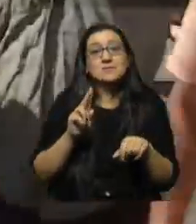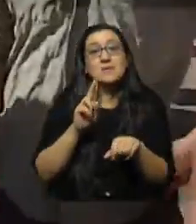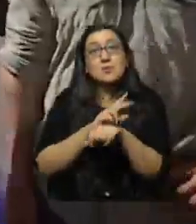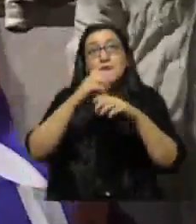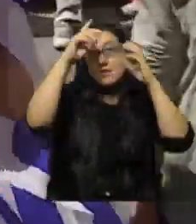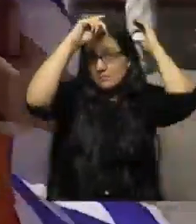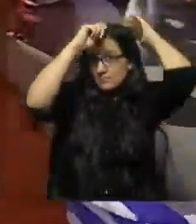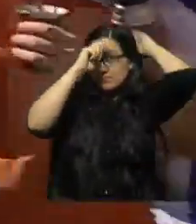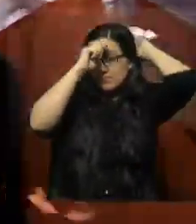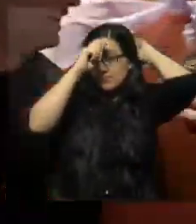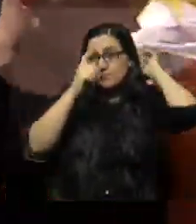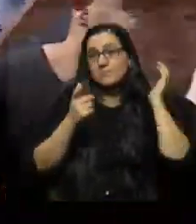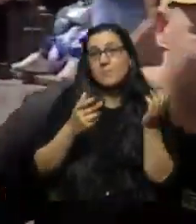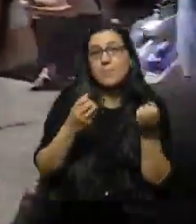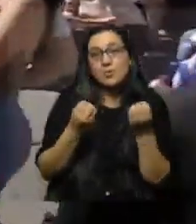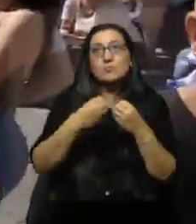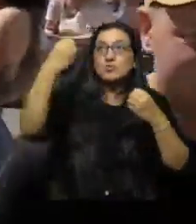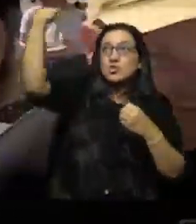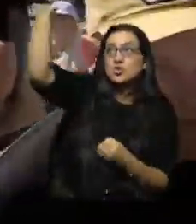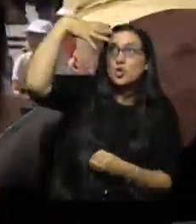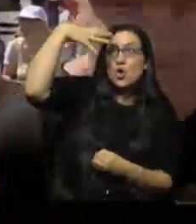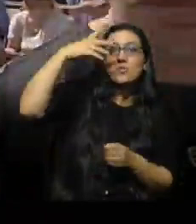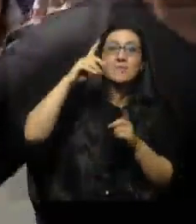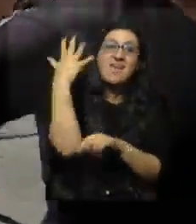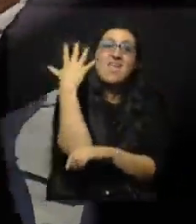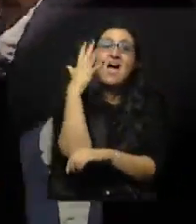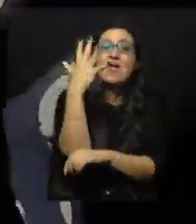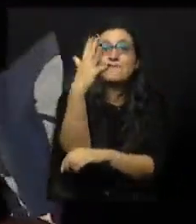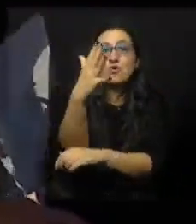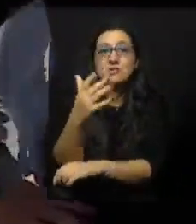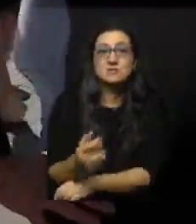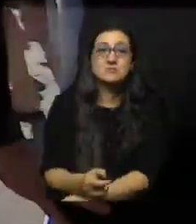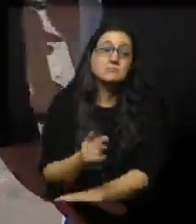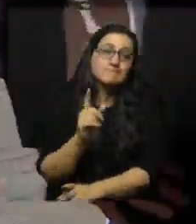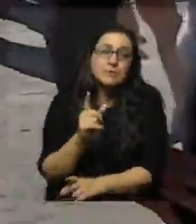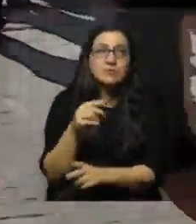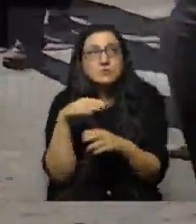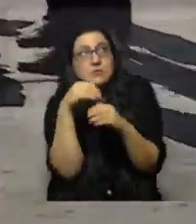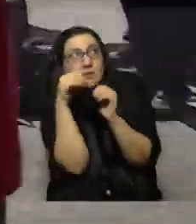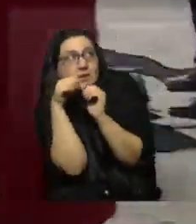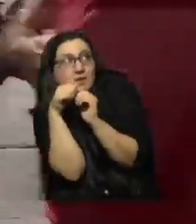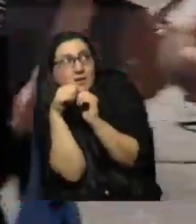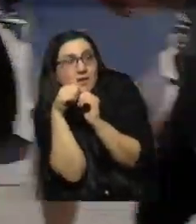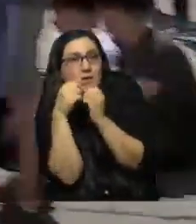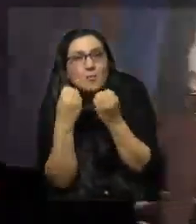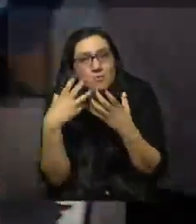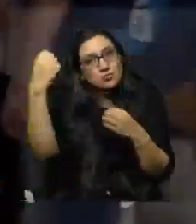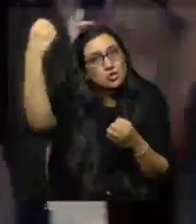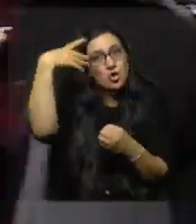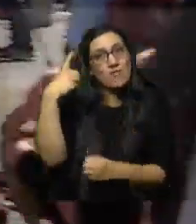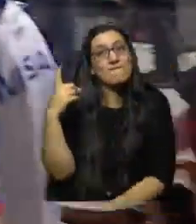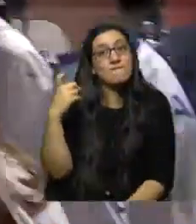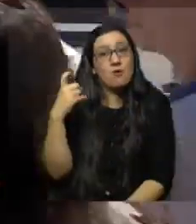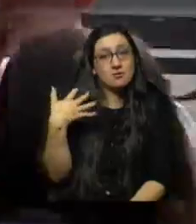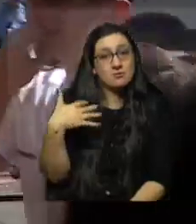sol en lo que son los árboles, los escasos árboles que quedan en los costados de la explanada de la